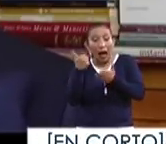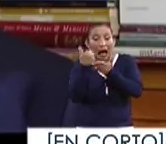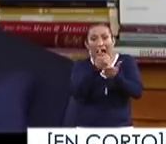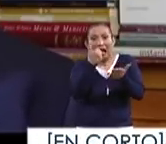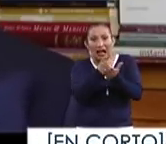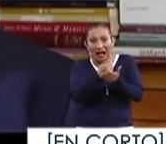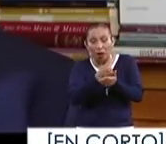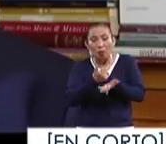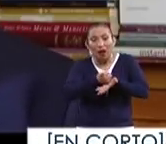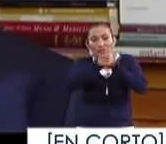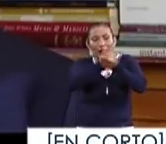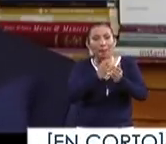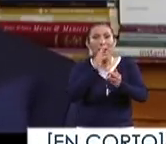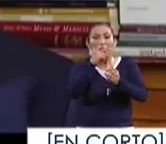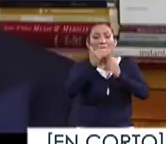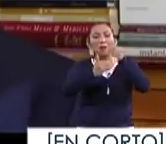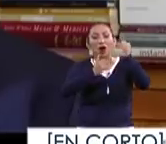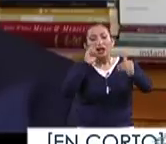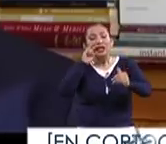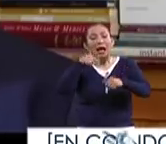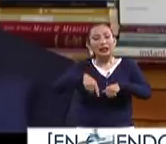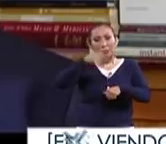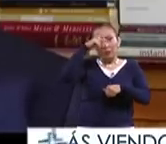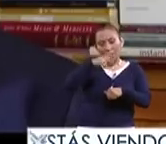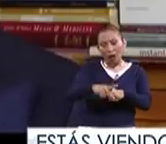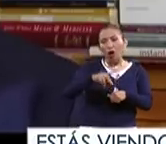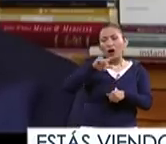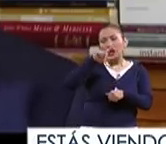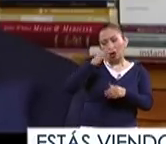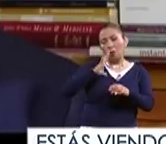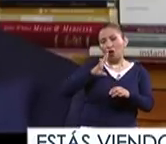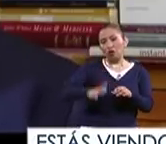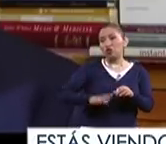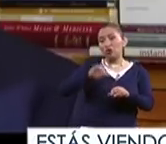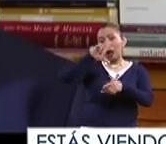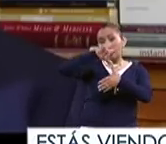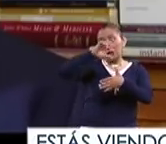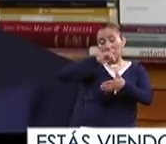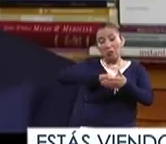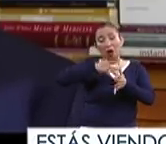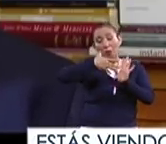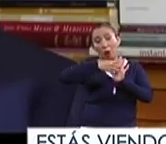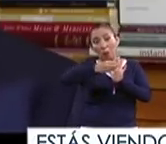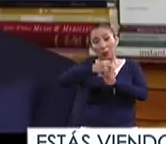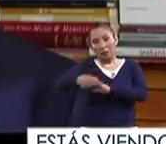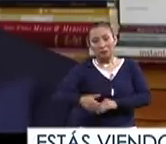adelante. Y eso lo empezamos en nuestro país y con mucho orgullo en toda Latinoamérica.